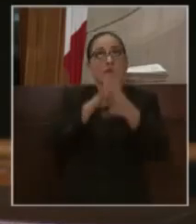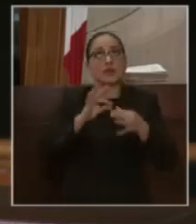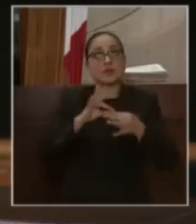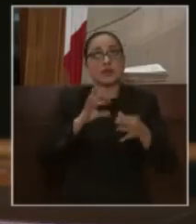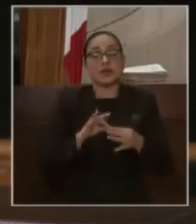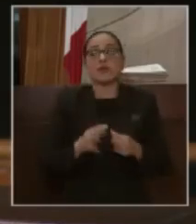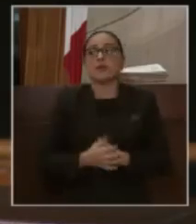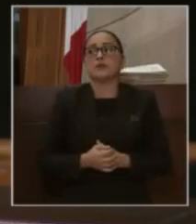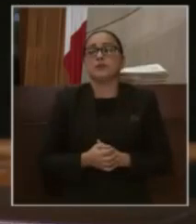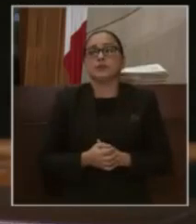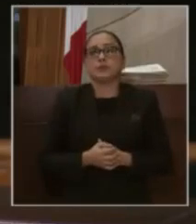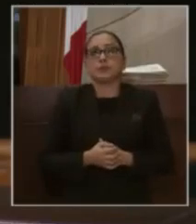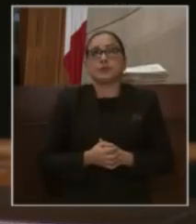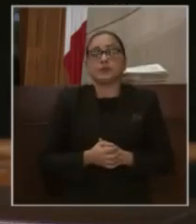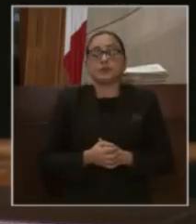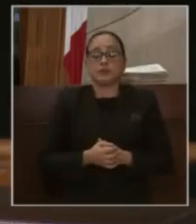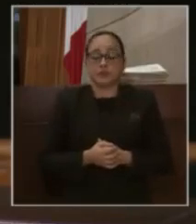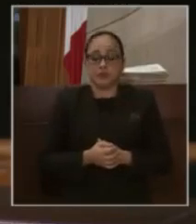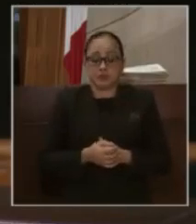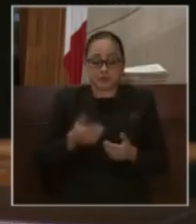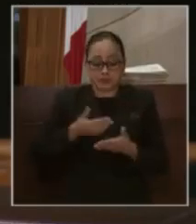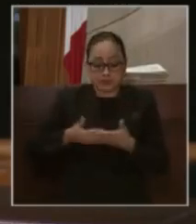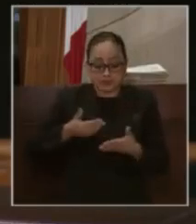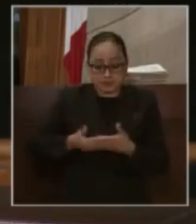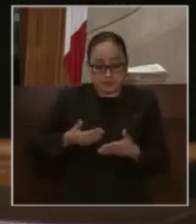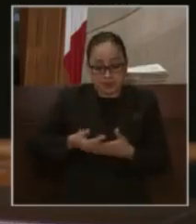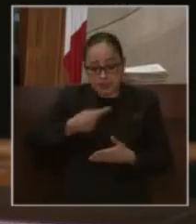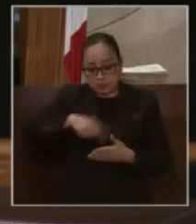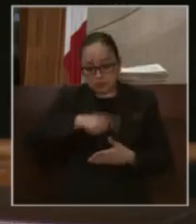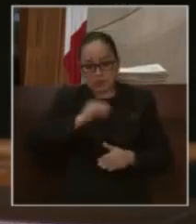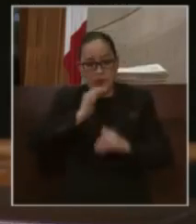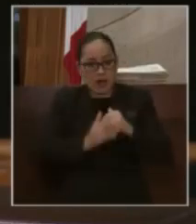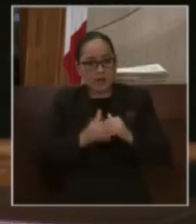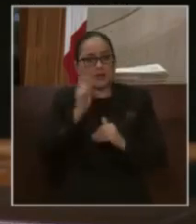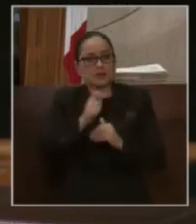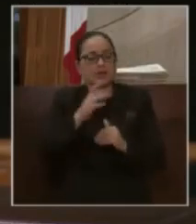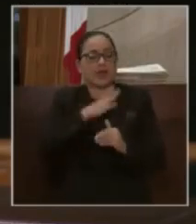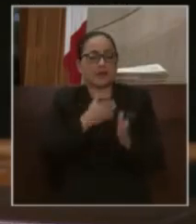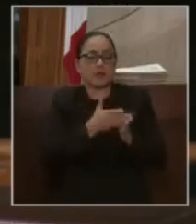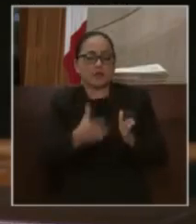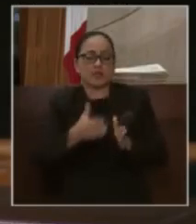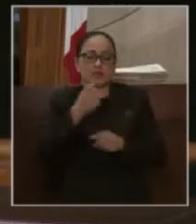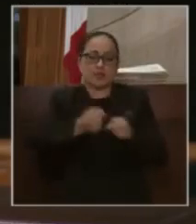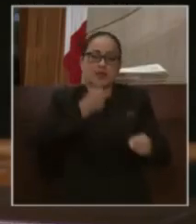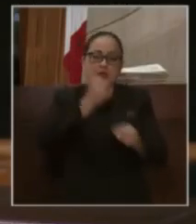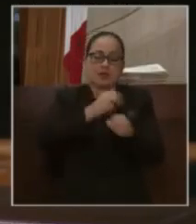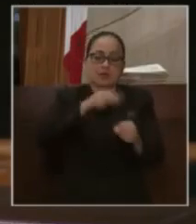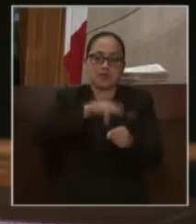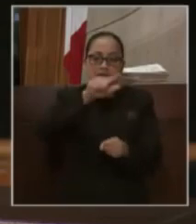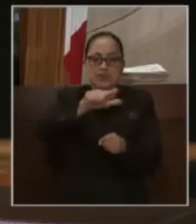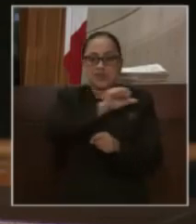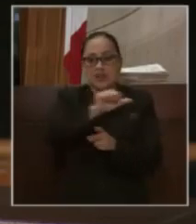que justamente al concluirla, concluimos también el proceso electoral federal